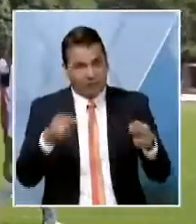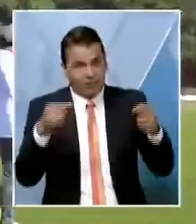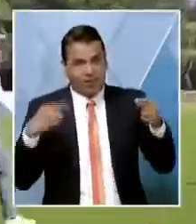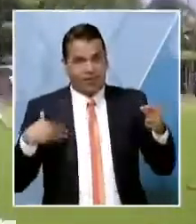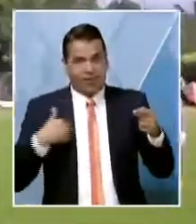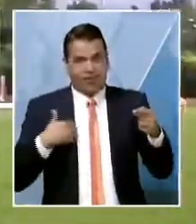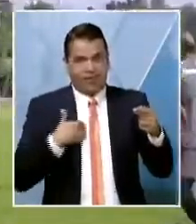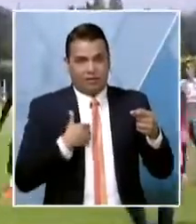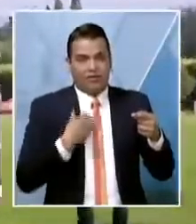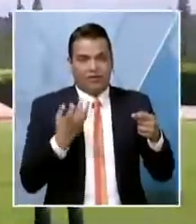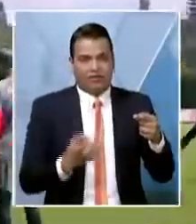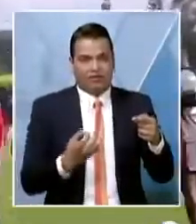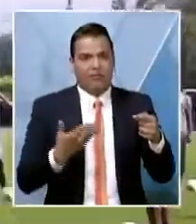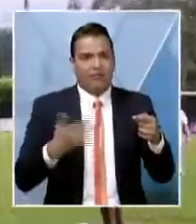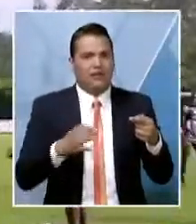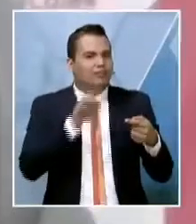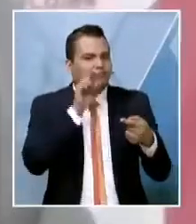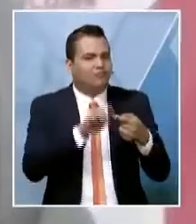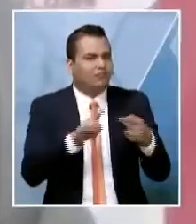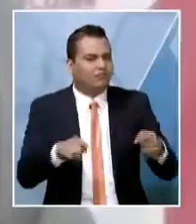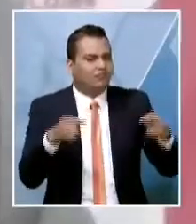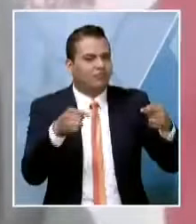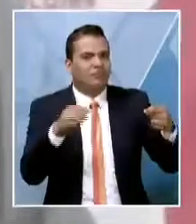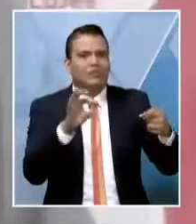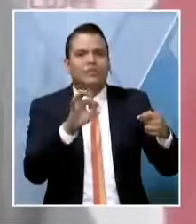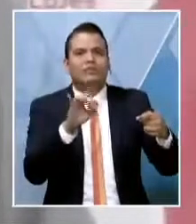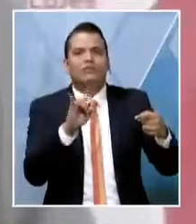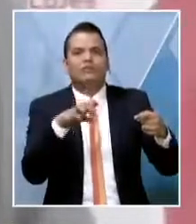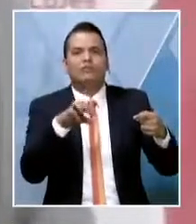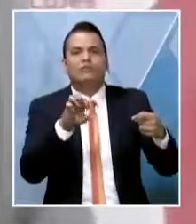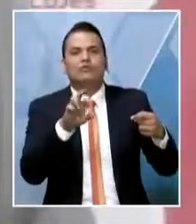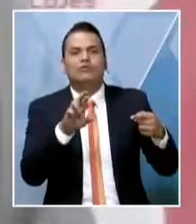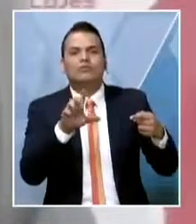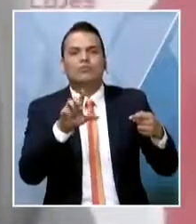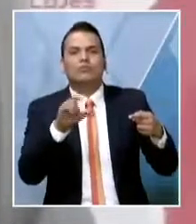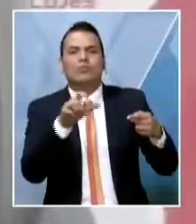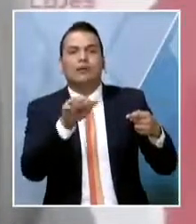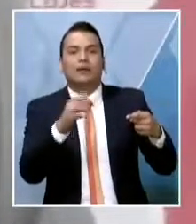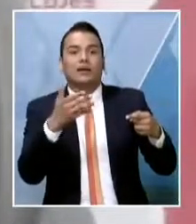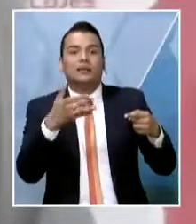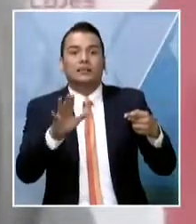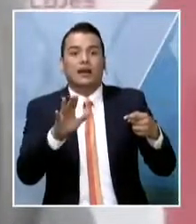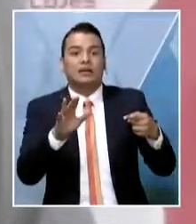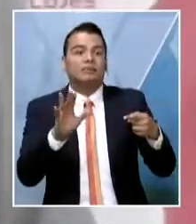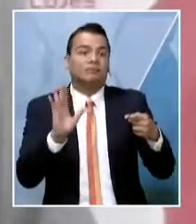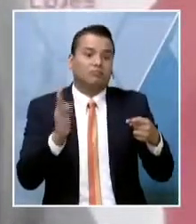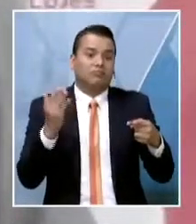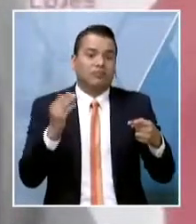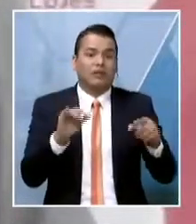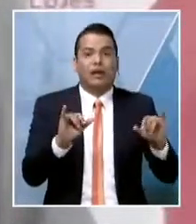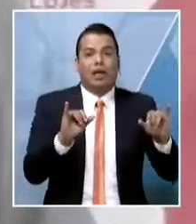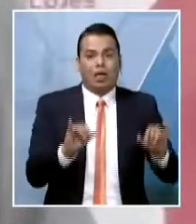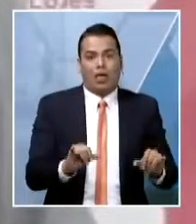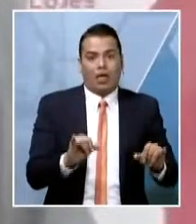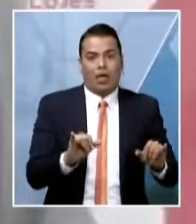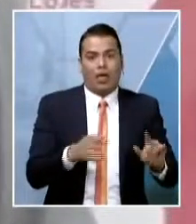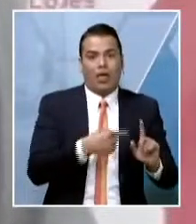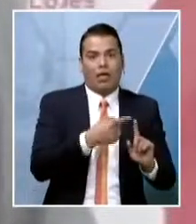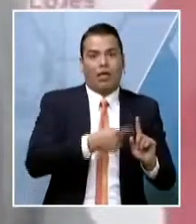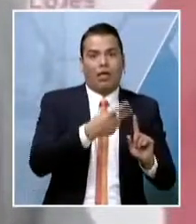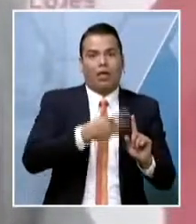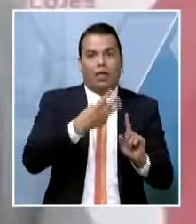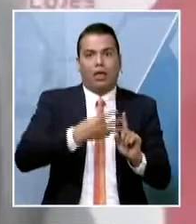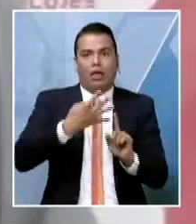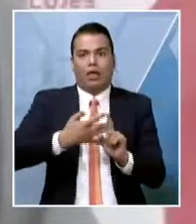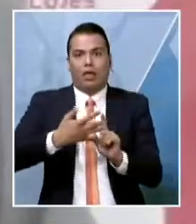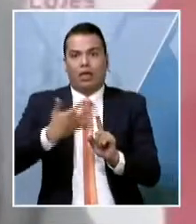júnior en la definición de la superliga primer partido quizás después de tantos meses estar parado también ellos también están en iguales